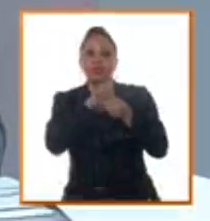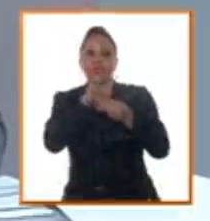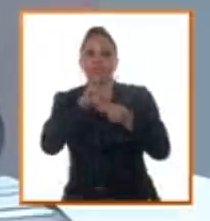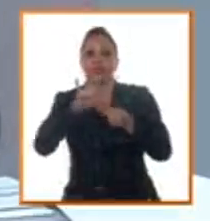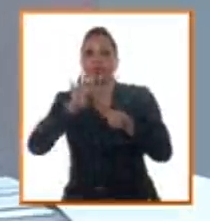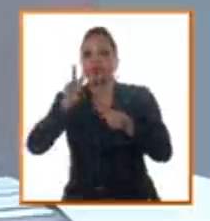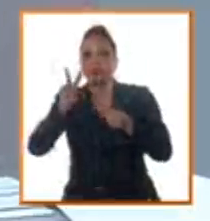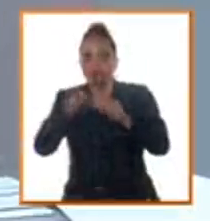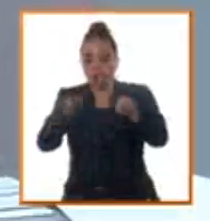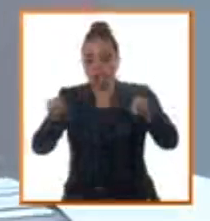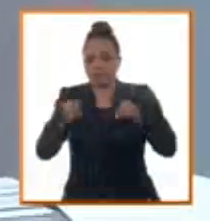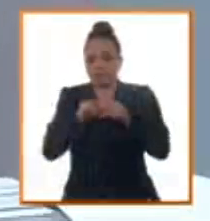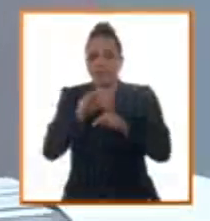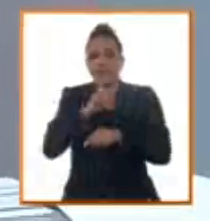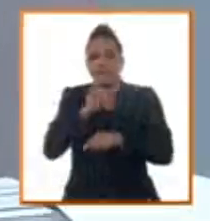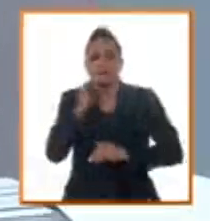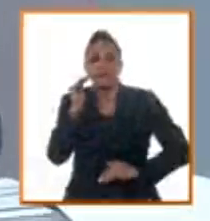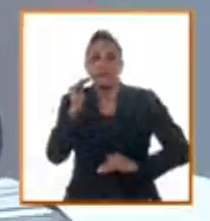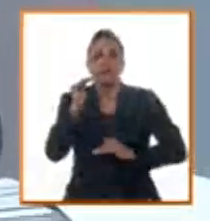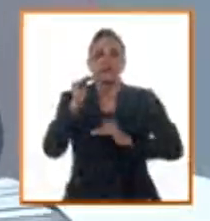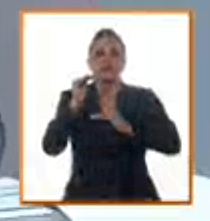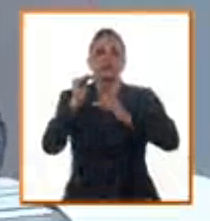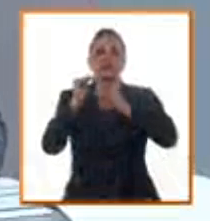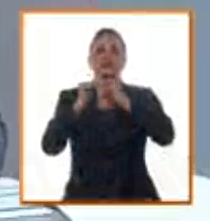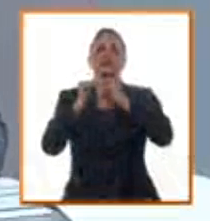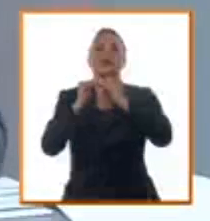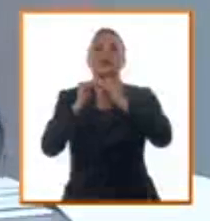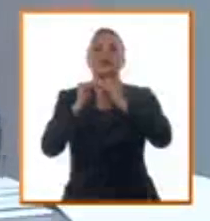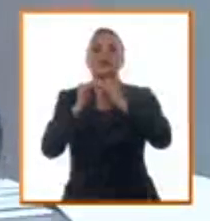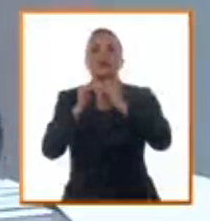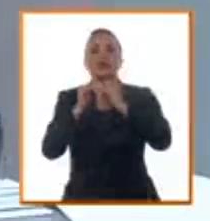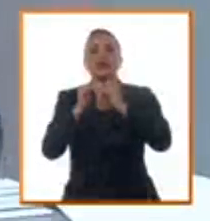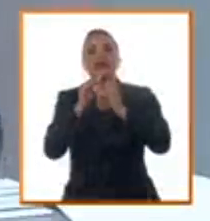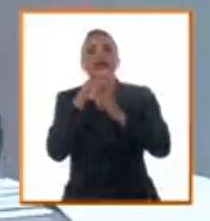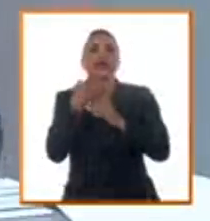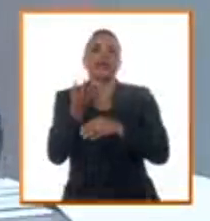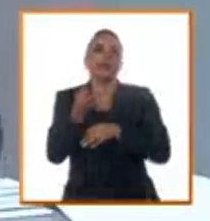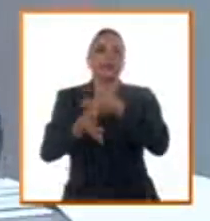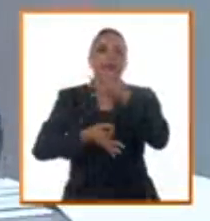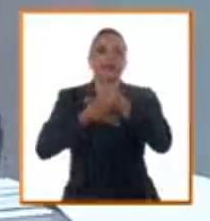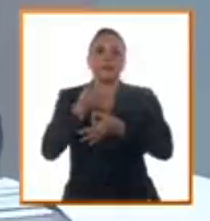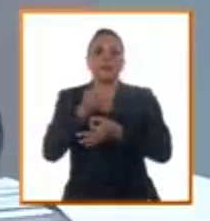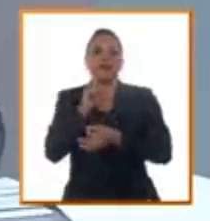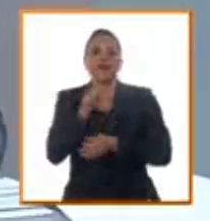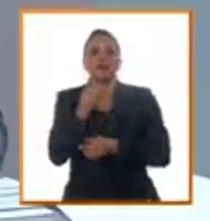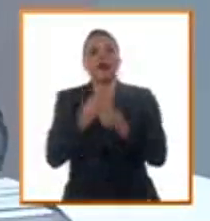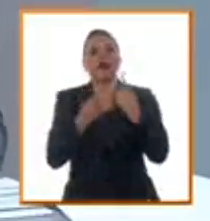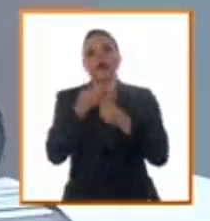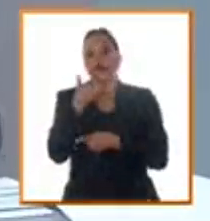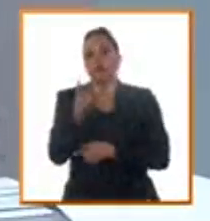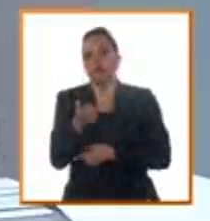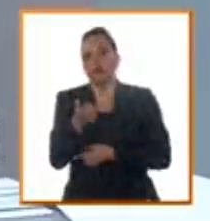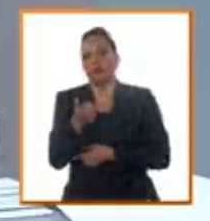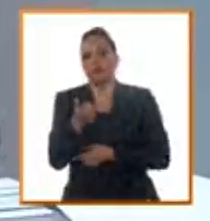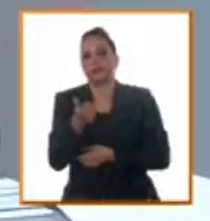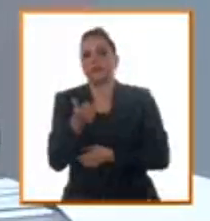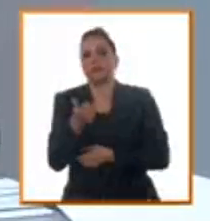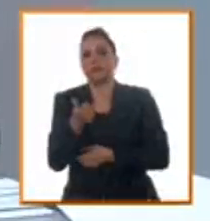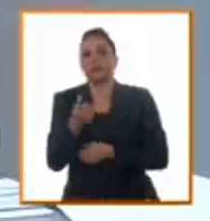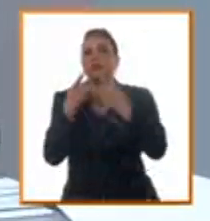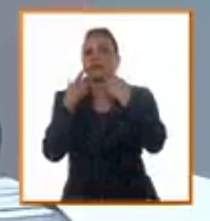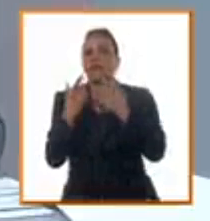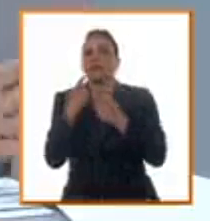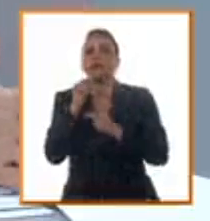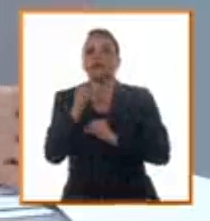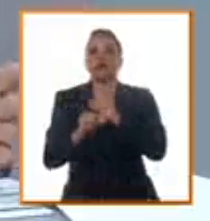embalses crecieron en este periodo su volumen de almacenamiento. Y eso decía que también trae un saldo favorable importante para la